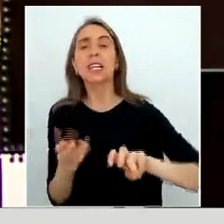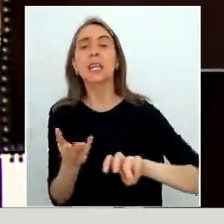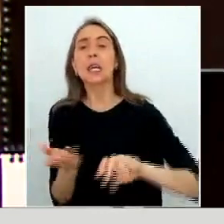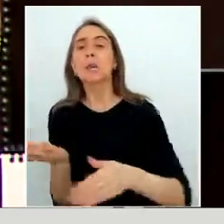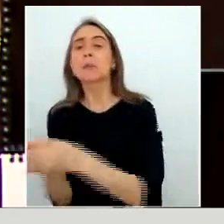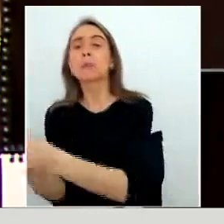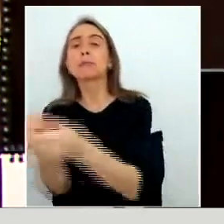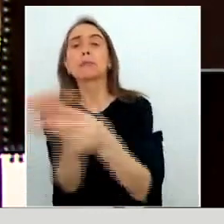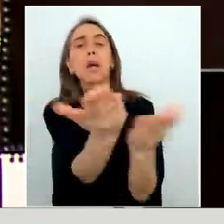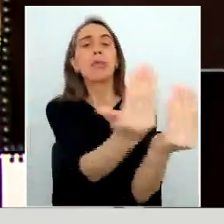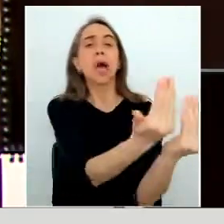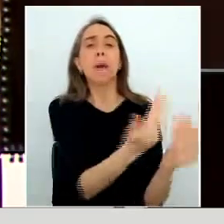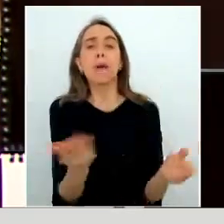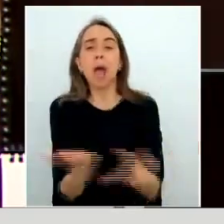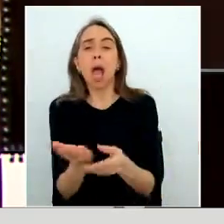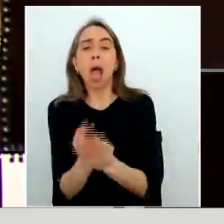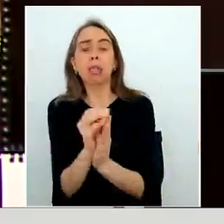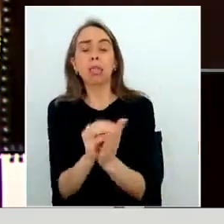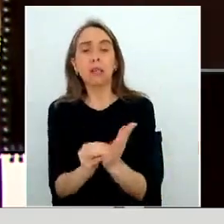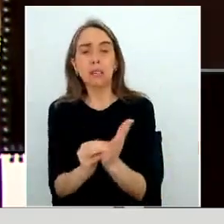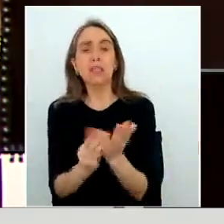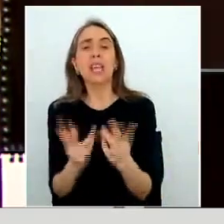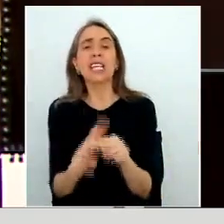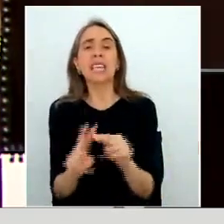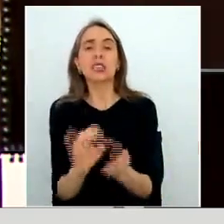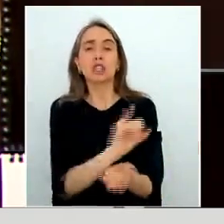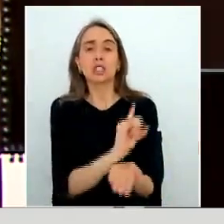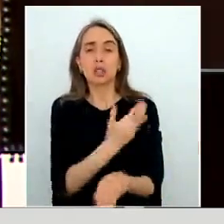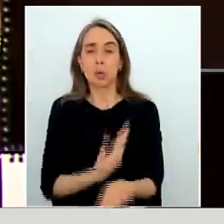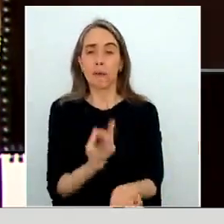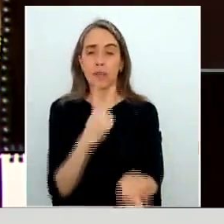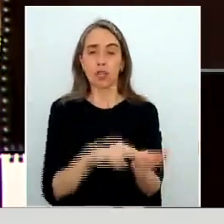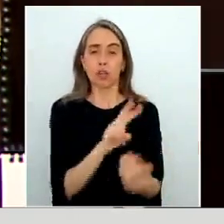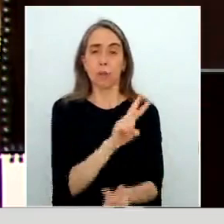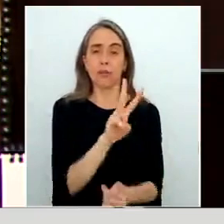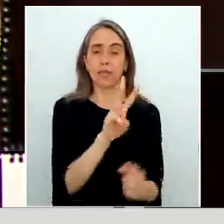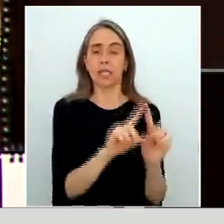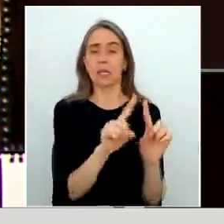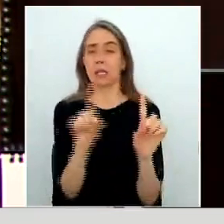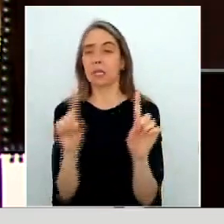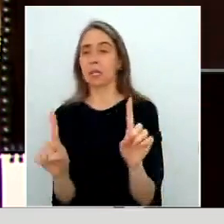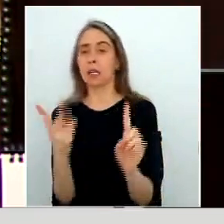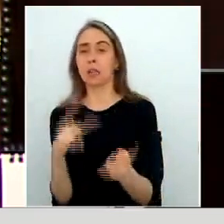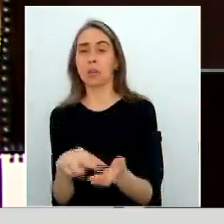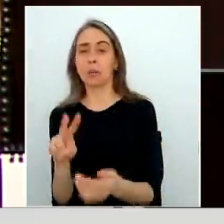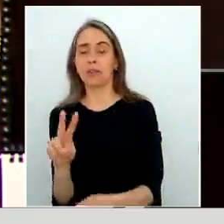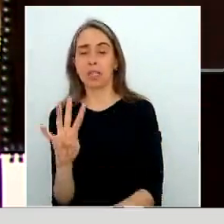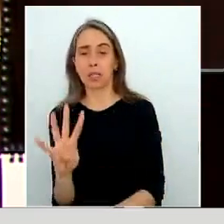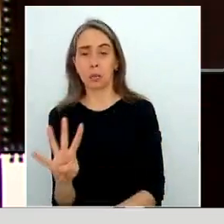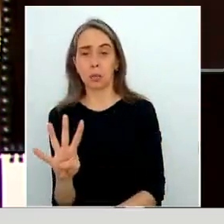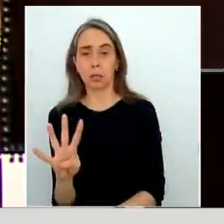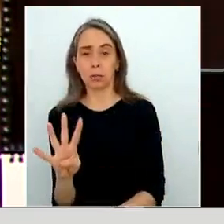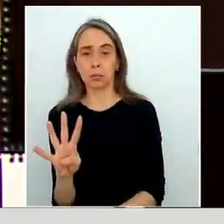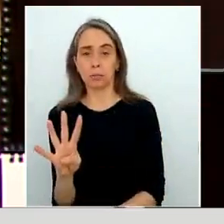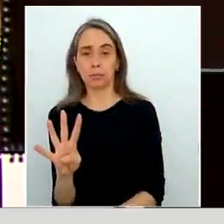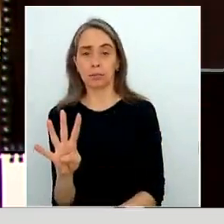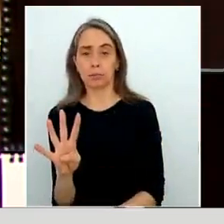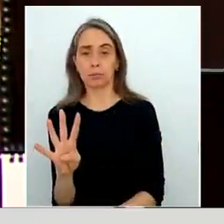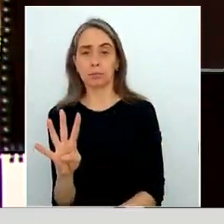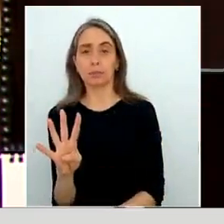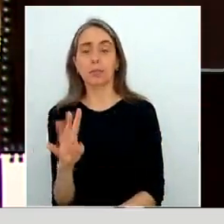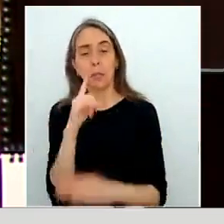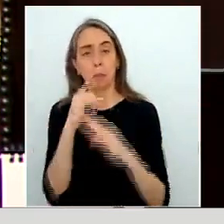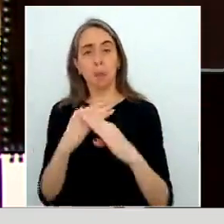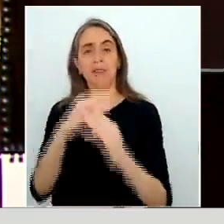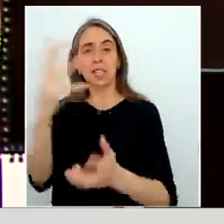antecedentes sobre los actos de gobierno entre los años 2023 y 2024 vinculados a la prevención de incendios